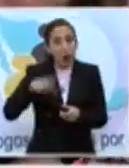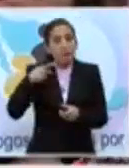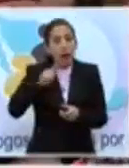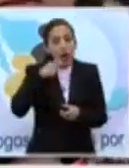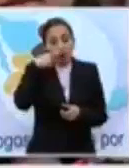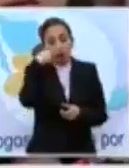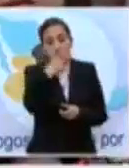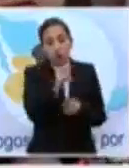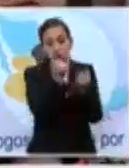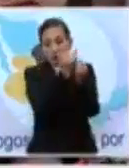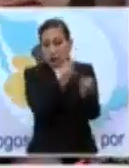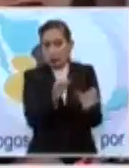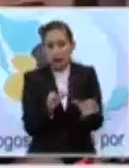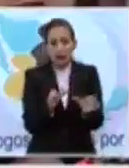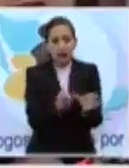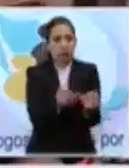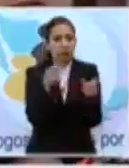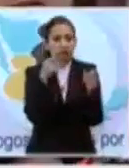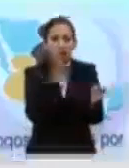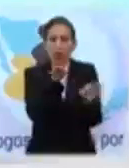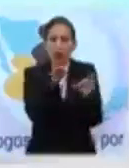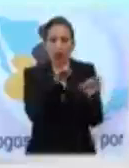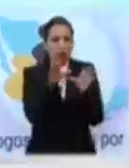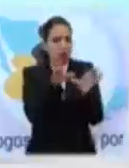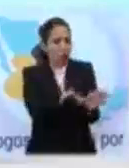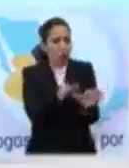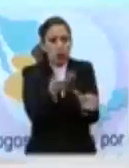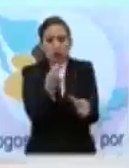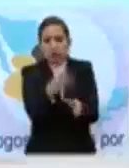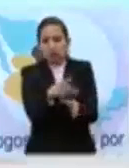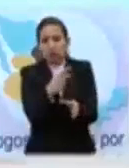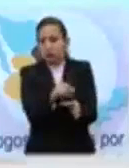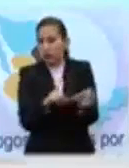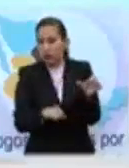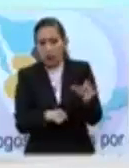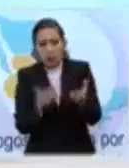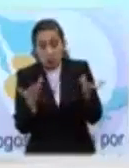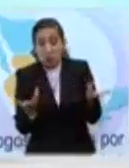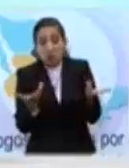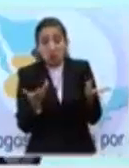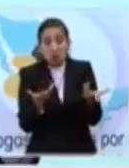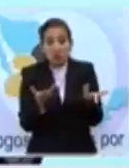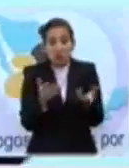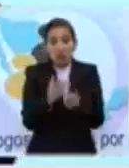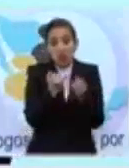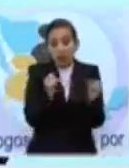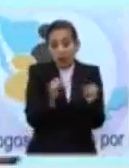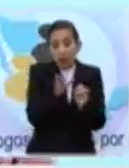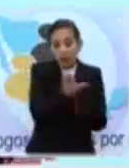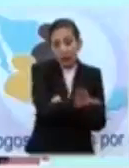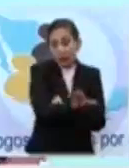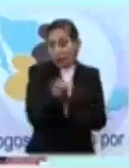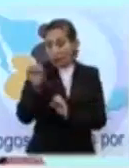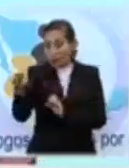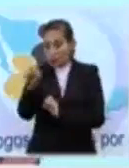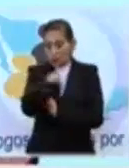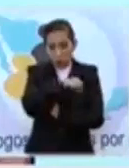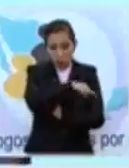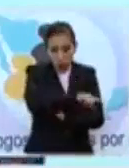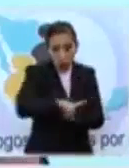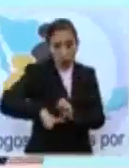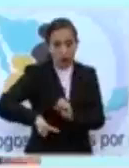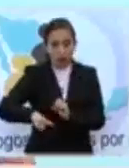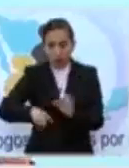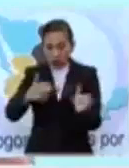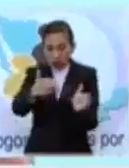que ha logrado ser percibida como independiente y sobre todo independiente incluso de las propias entidades del